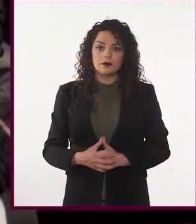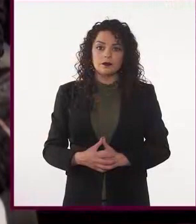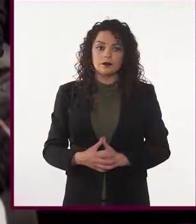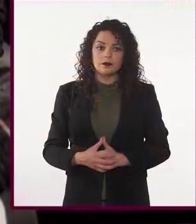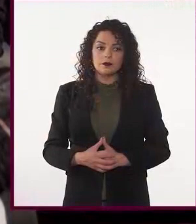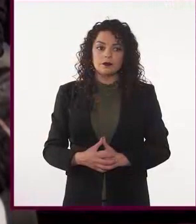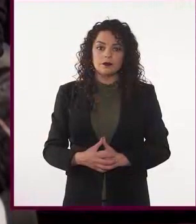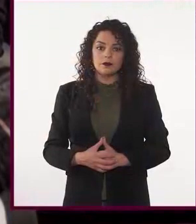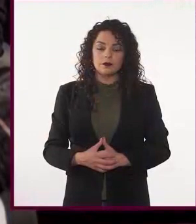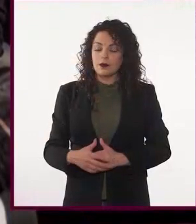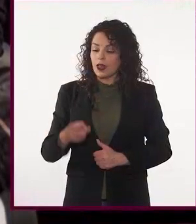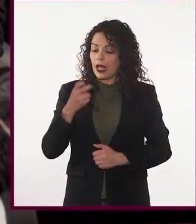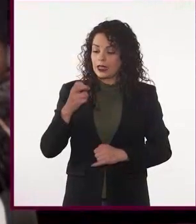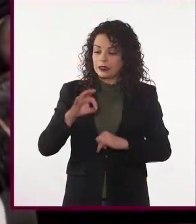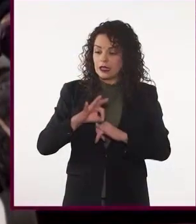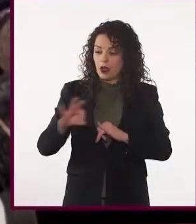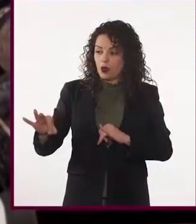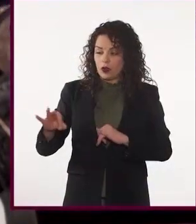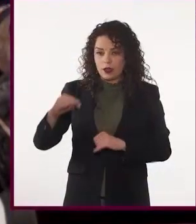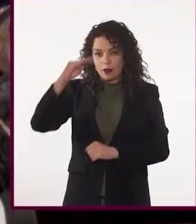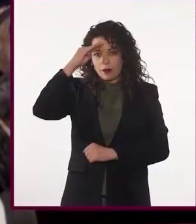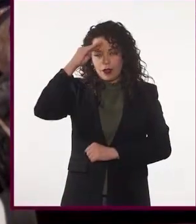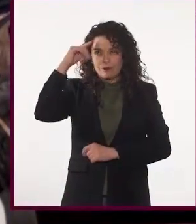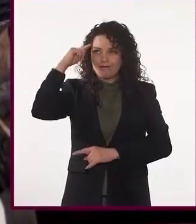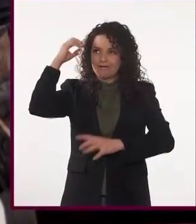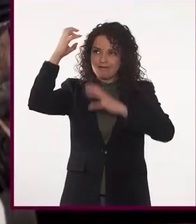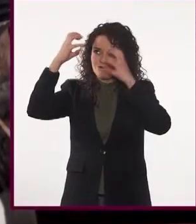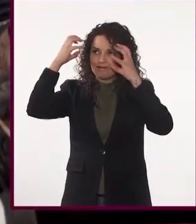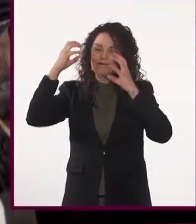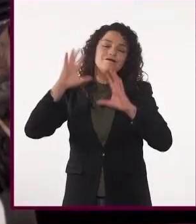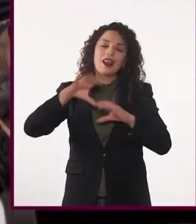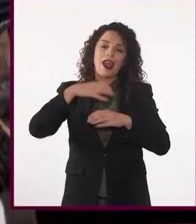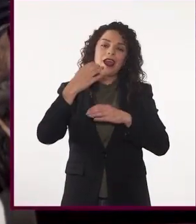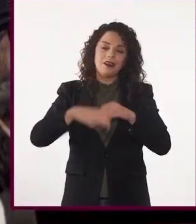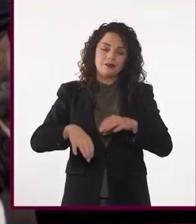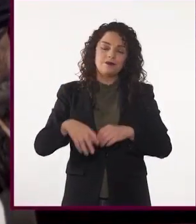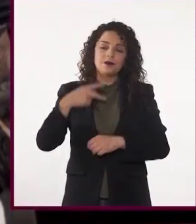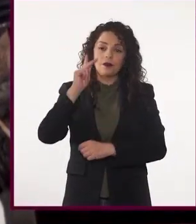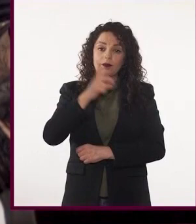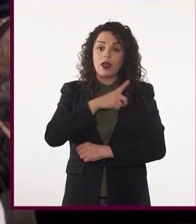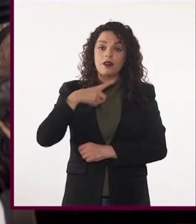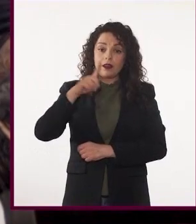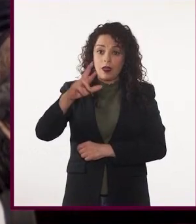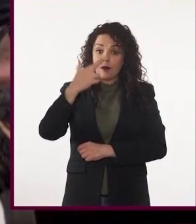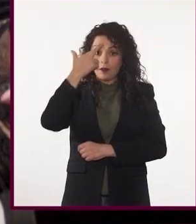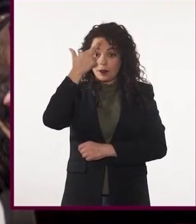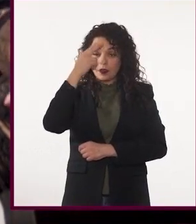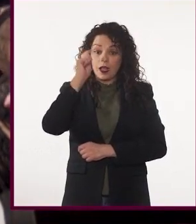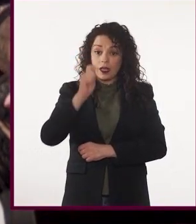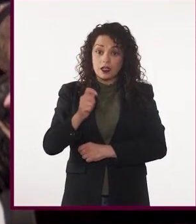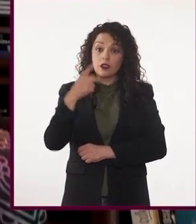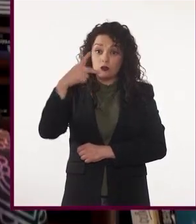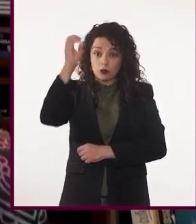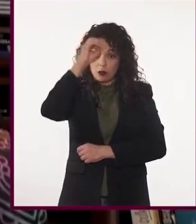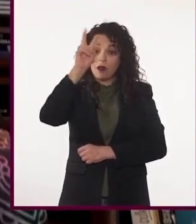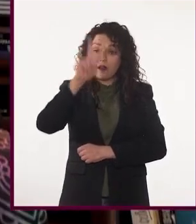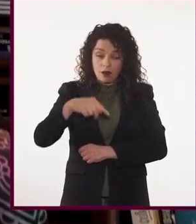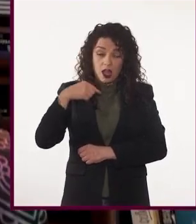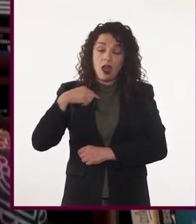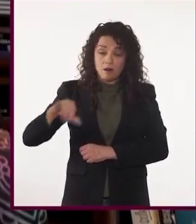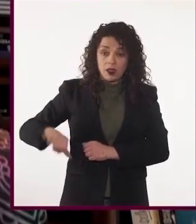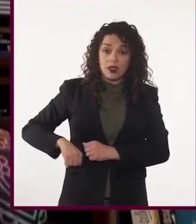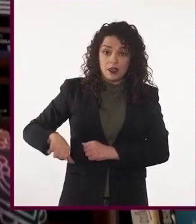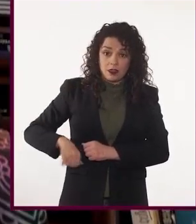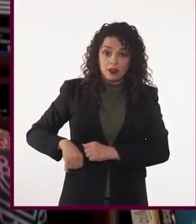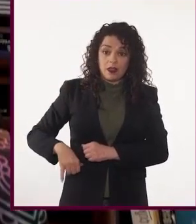Con esta última reflexión, me despido. No sin antes recordarles que su opinión nos interesa de verdad. Hagan